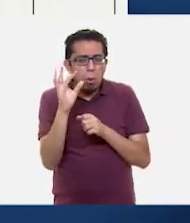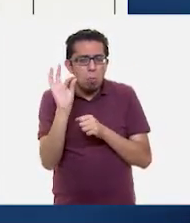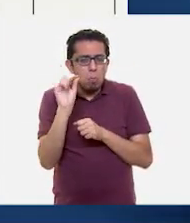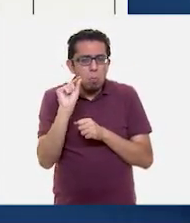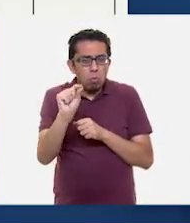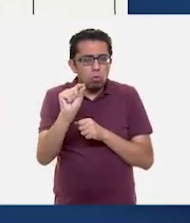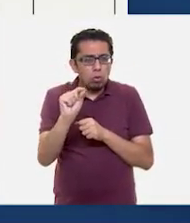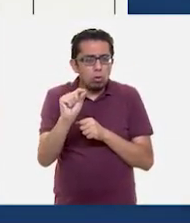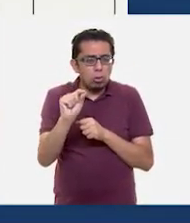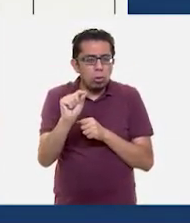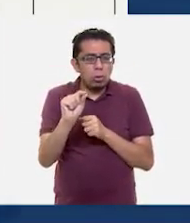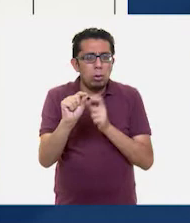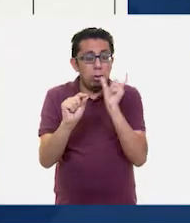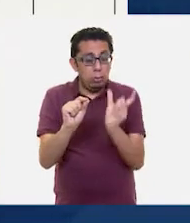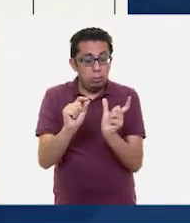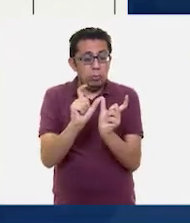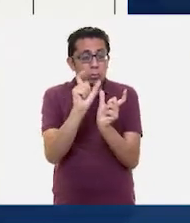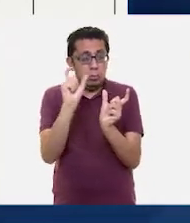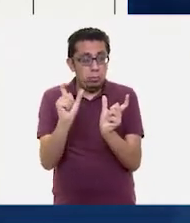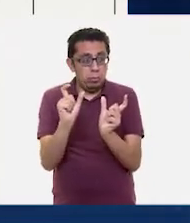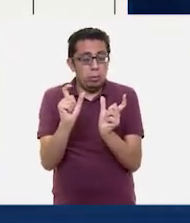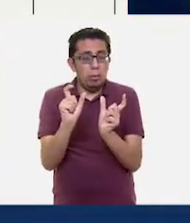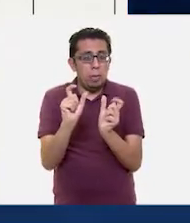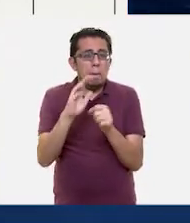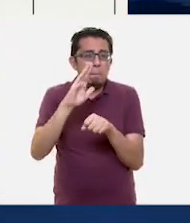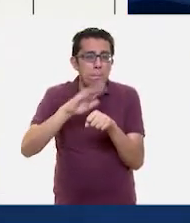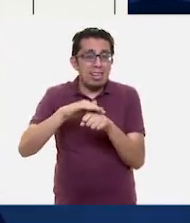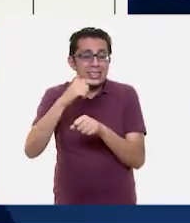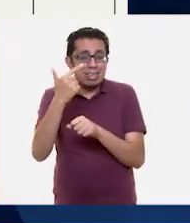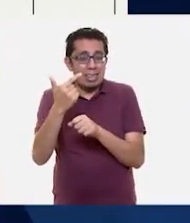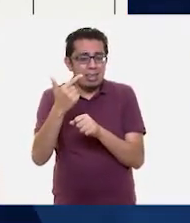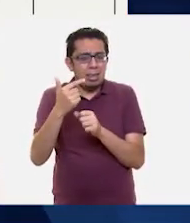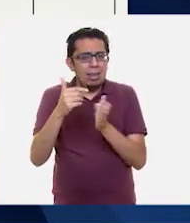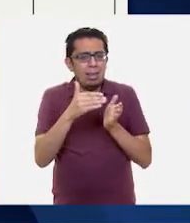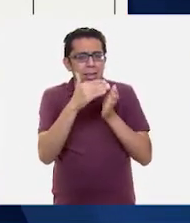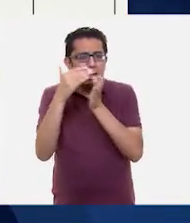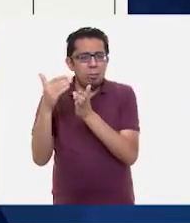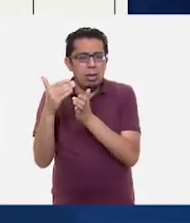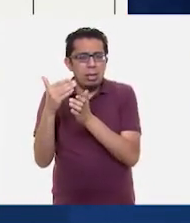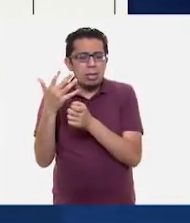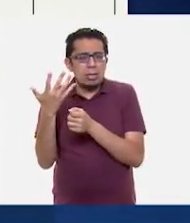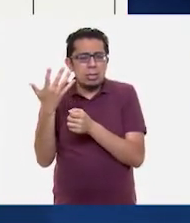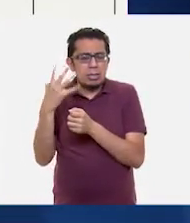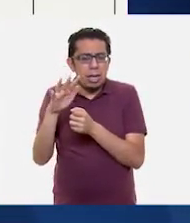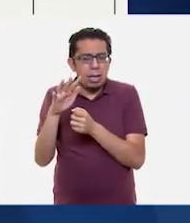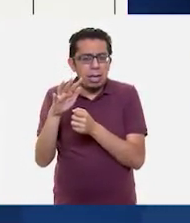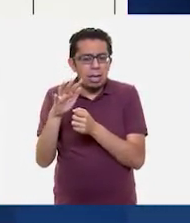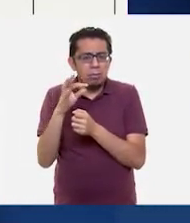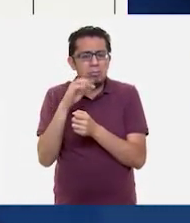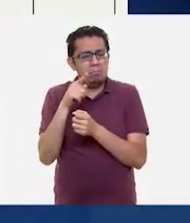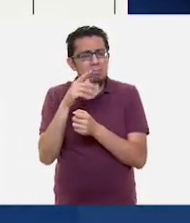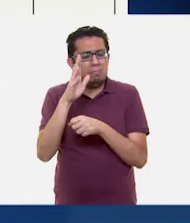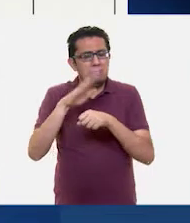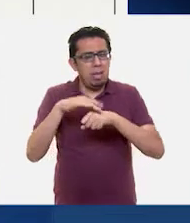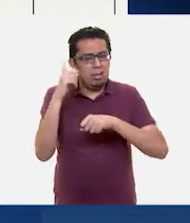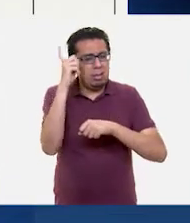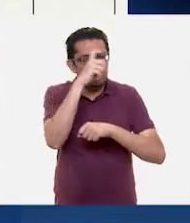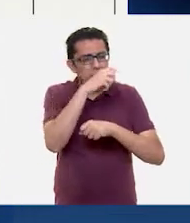de 7 puntos. Luego, 10 puntos y así seguirá. Ay, maestra, esta está más difícil.